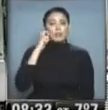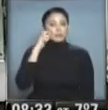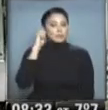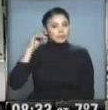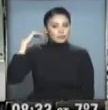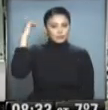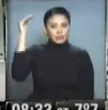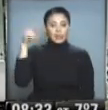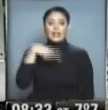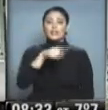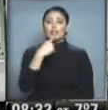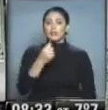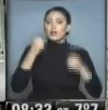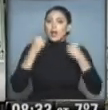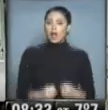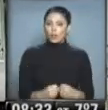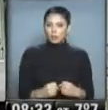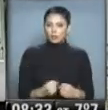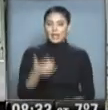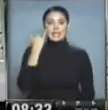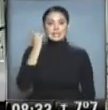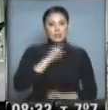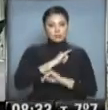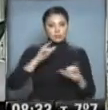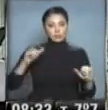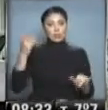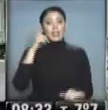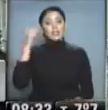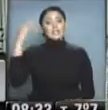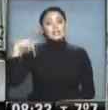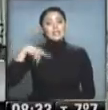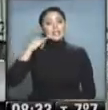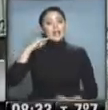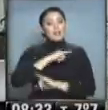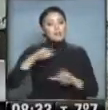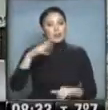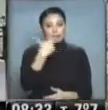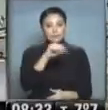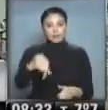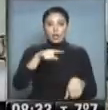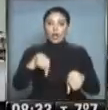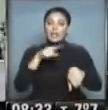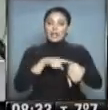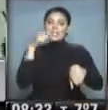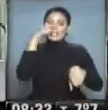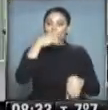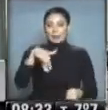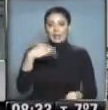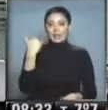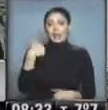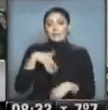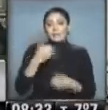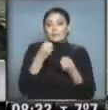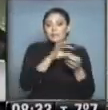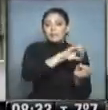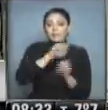es que dicen que van a resistir este desalojo que ya fue anunciado hace varios días. Hoy, a partir de las 7 de la mañana, se iba a producir.